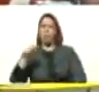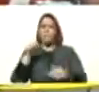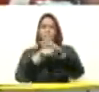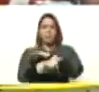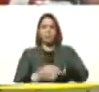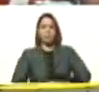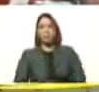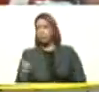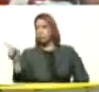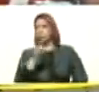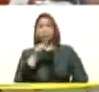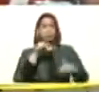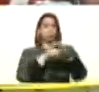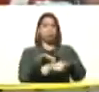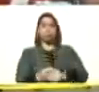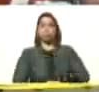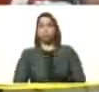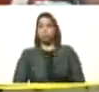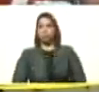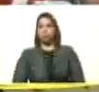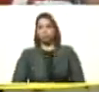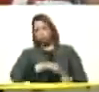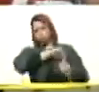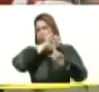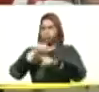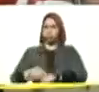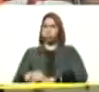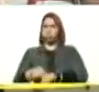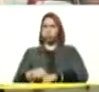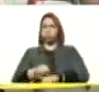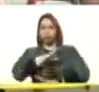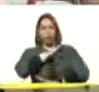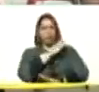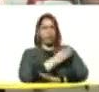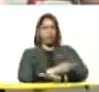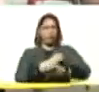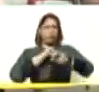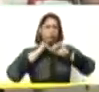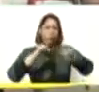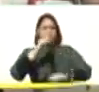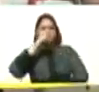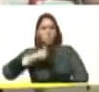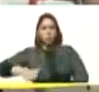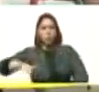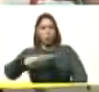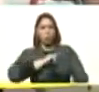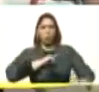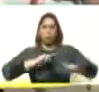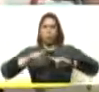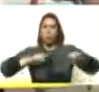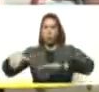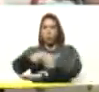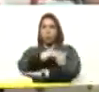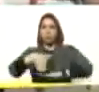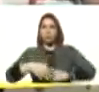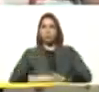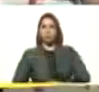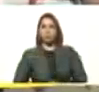pasarán y no pasaron, fueron derrotados por la fuerza de un pueblo movilizado en las calles.